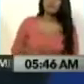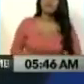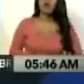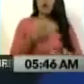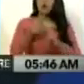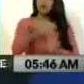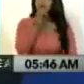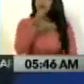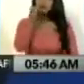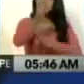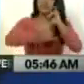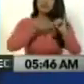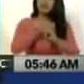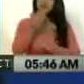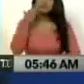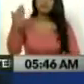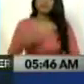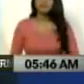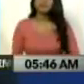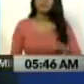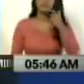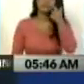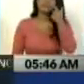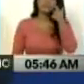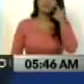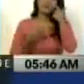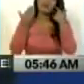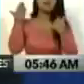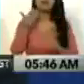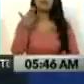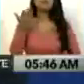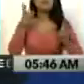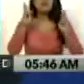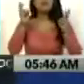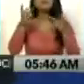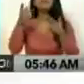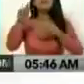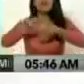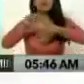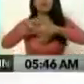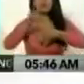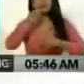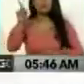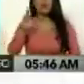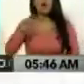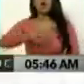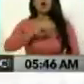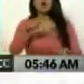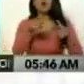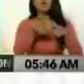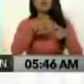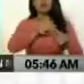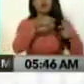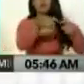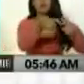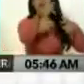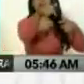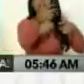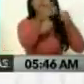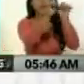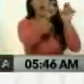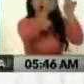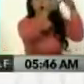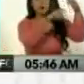en materia internacional y nos apoyamos, como siempre, muchachos, a esta hora en la cadena Telesur. Y ahí lo ven, Comisión de la Organización de Naciones